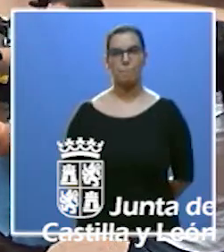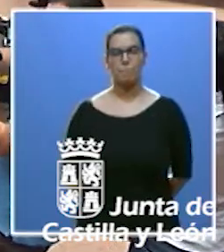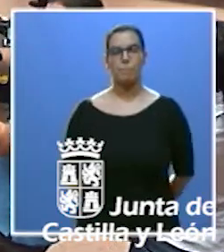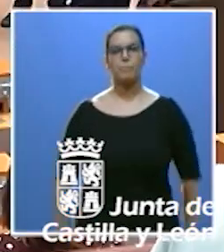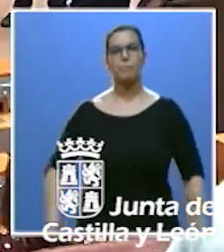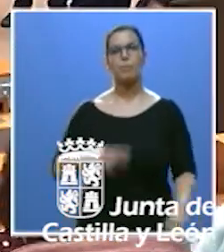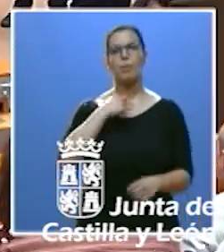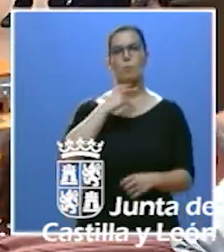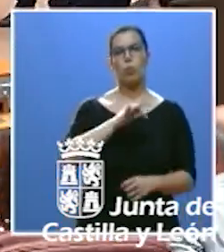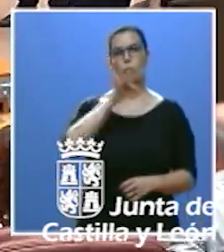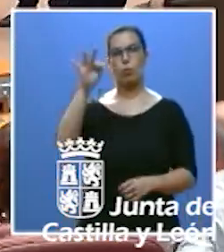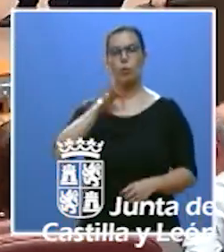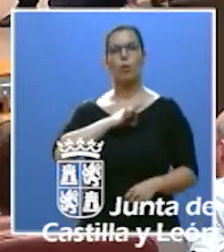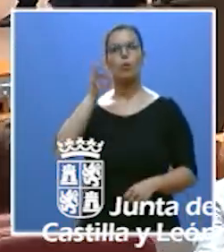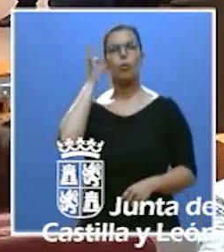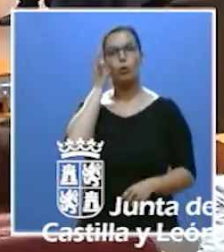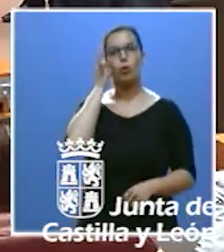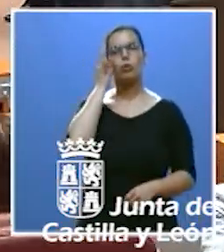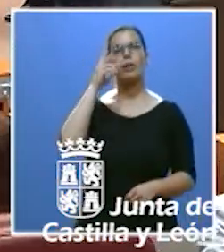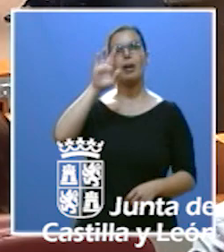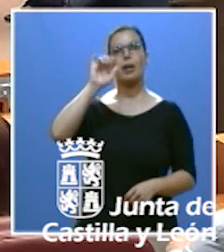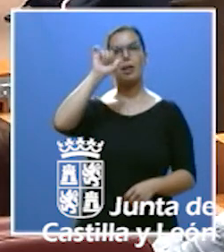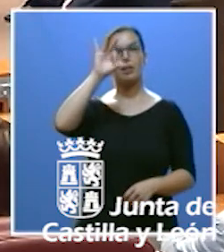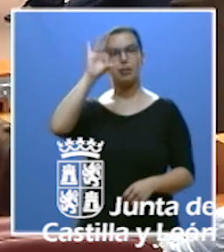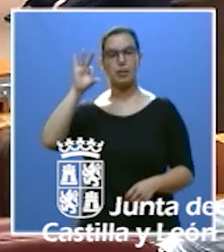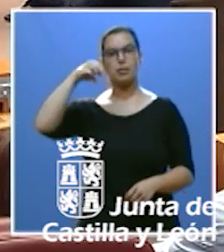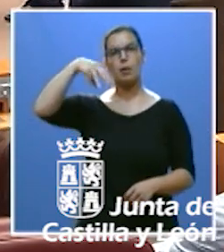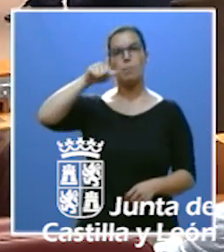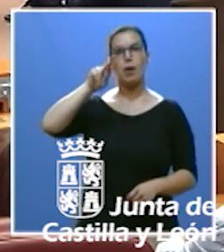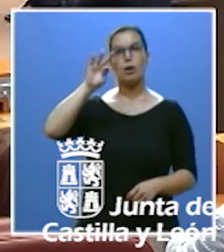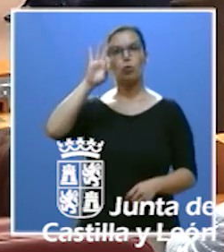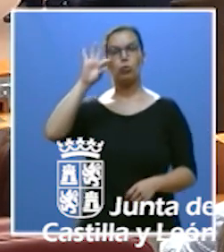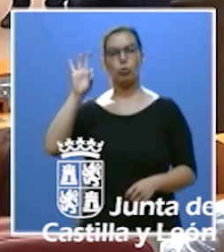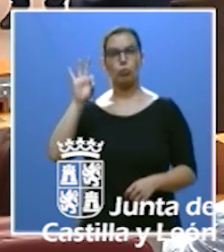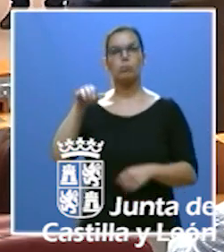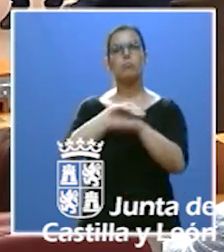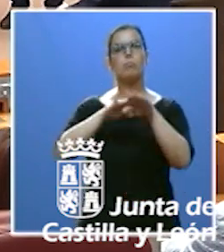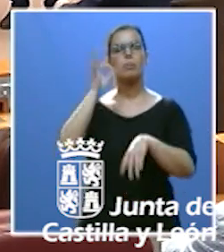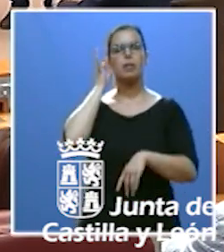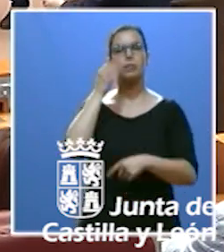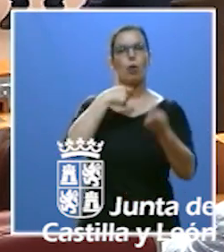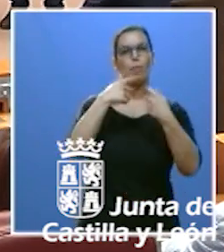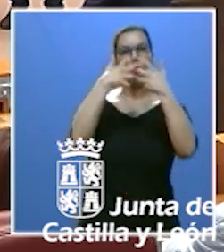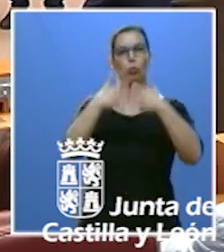Tiene la palabra doña Reyes Maroto, ministra de Comercio, Industria y Turismo del Gobierno de España.